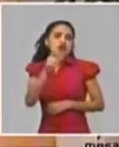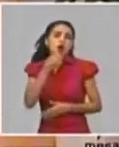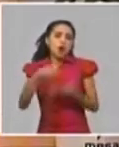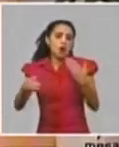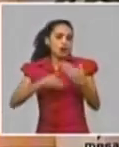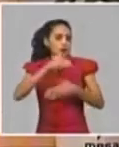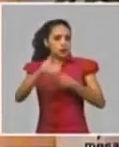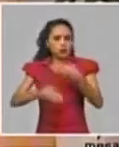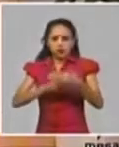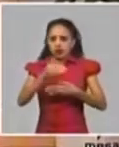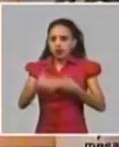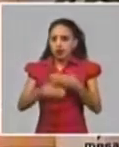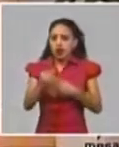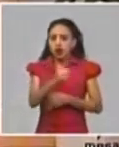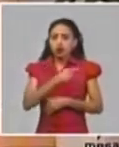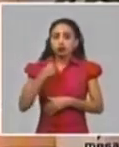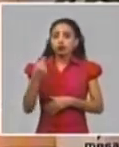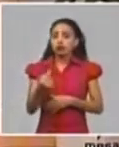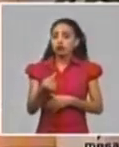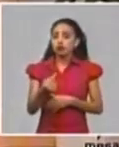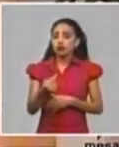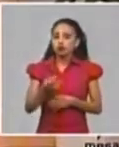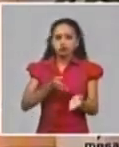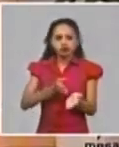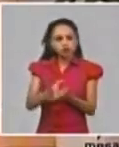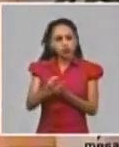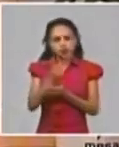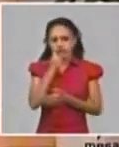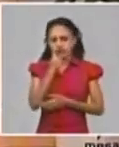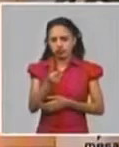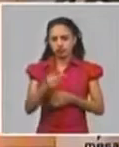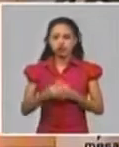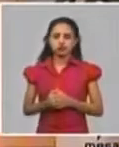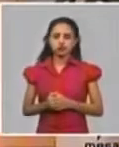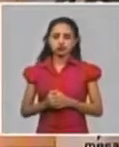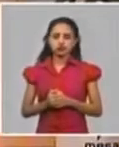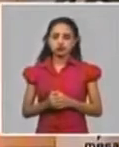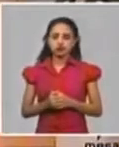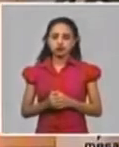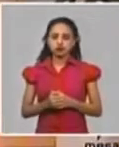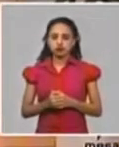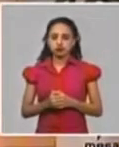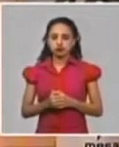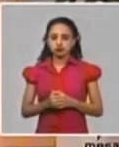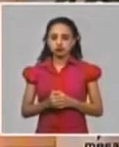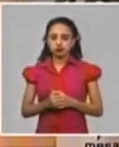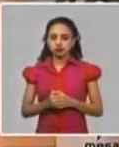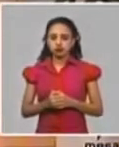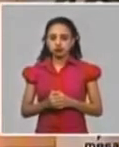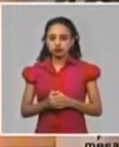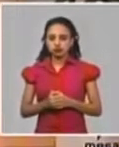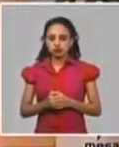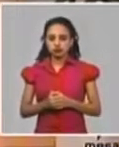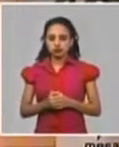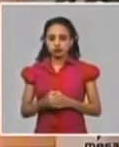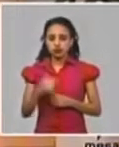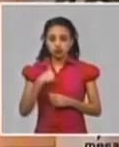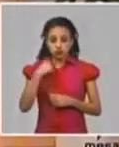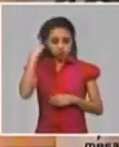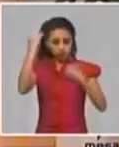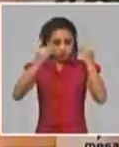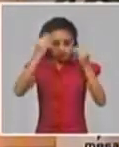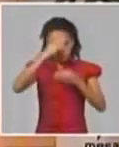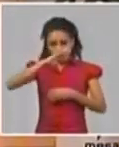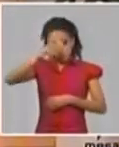se pueda presentar para nosotros darle seguimiento. Yo pienso que Cuba hasta este